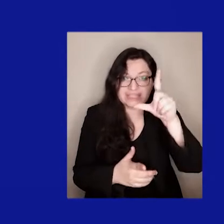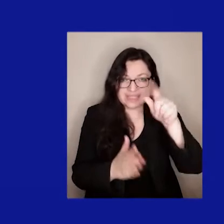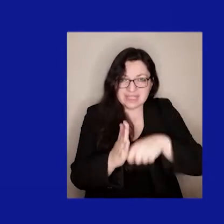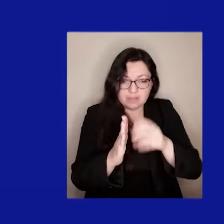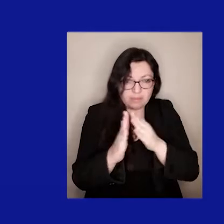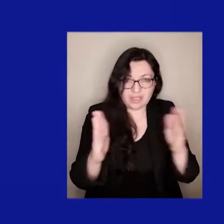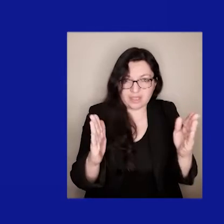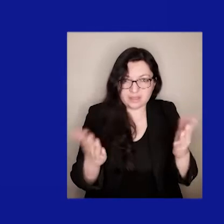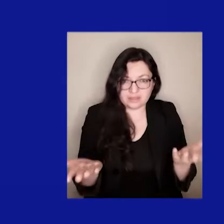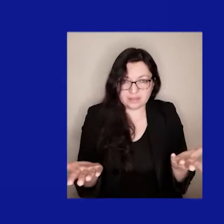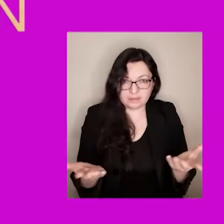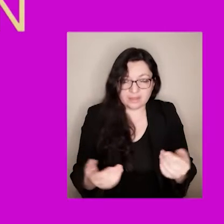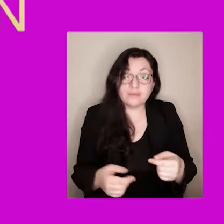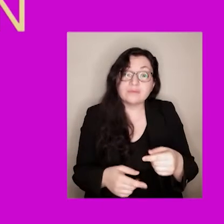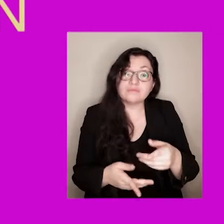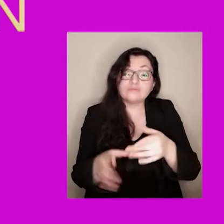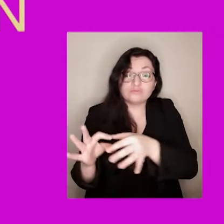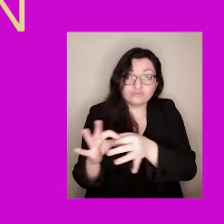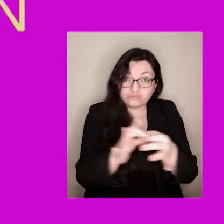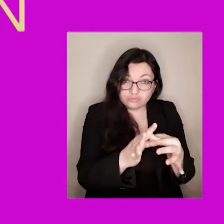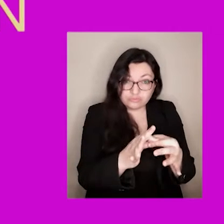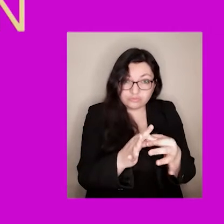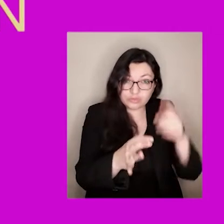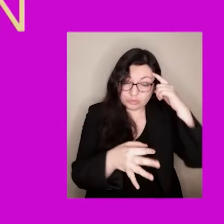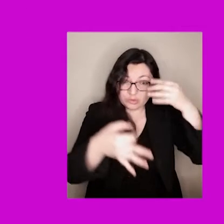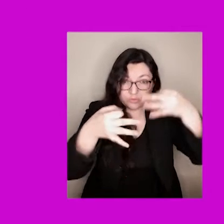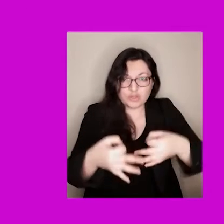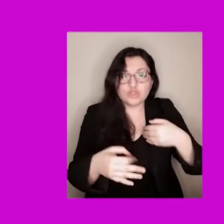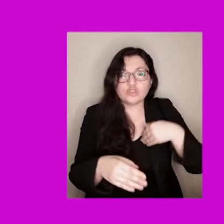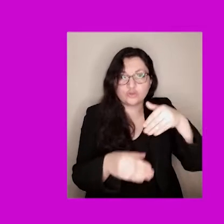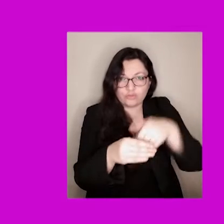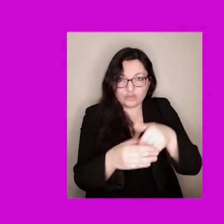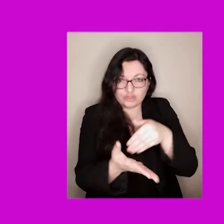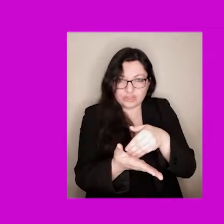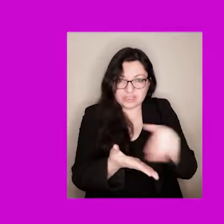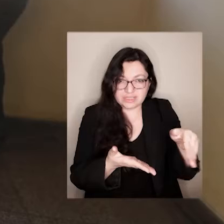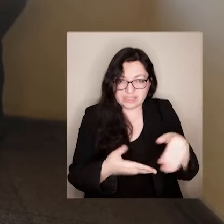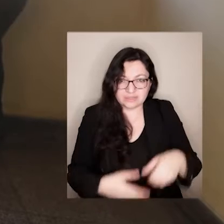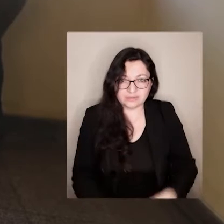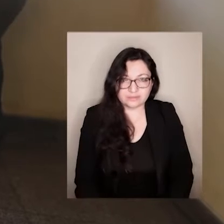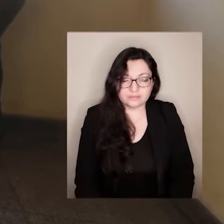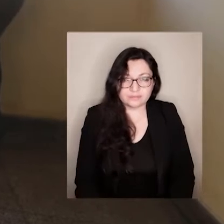meses. Por sentido común, yo rechazo.